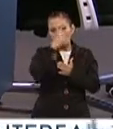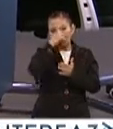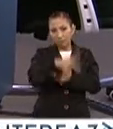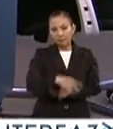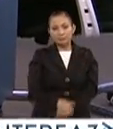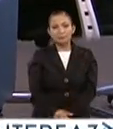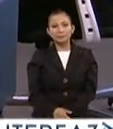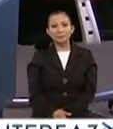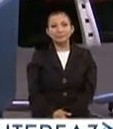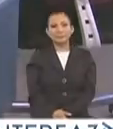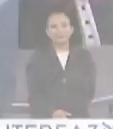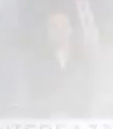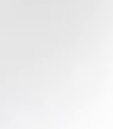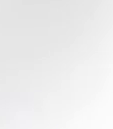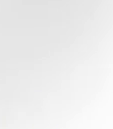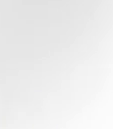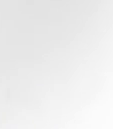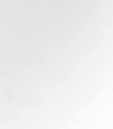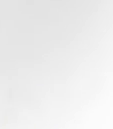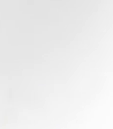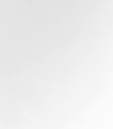México.